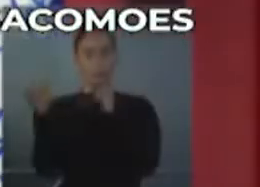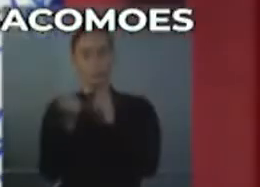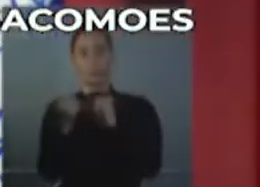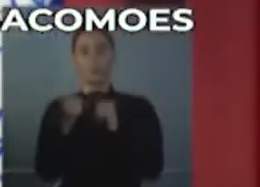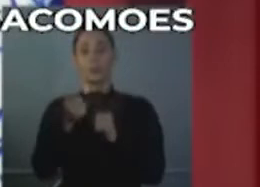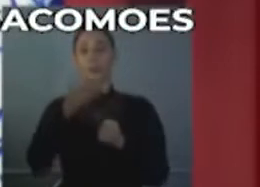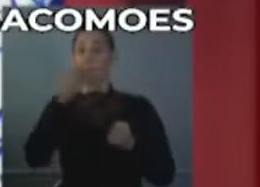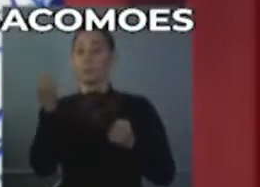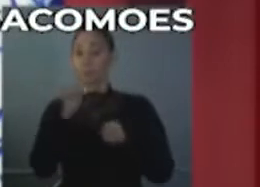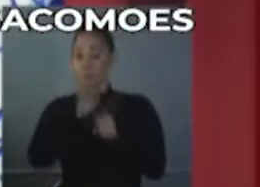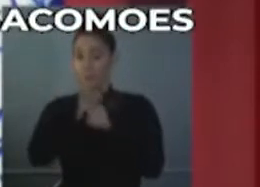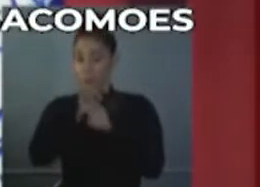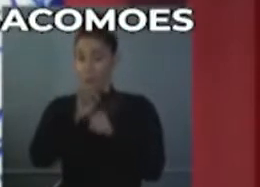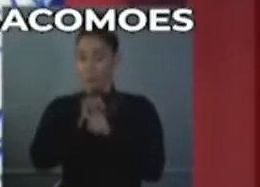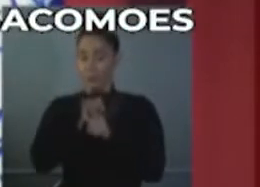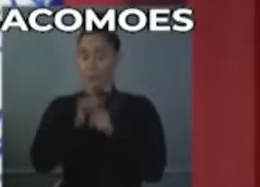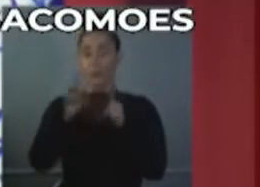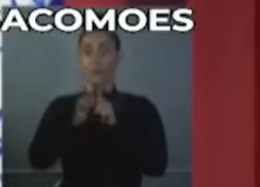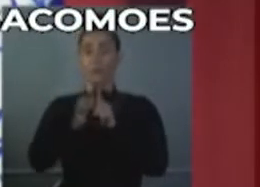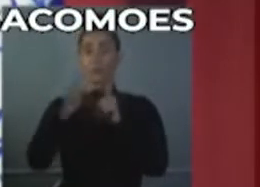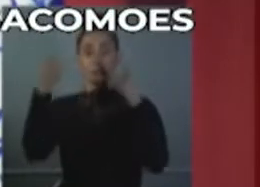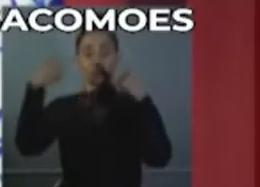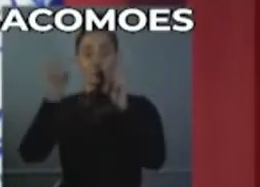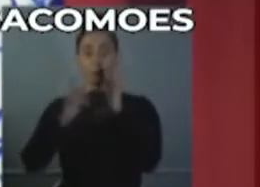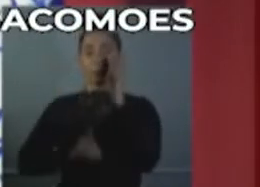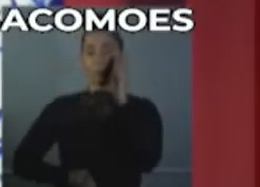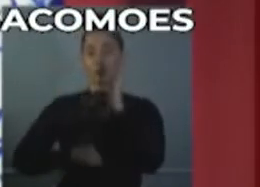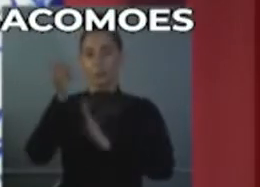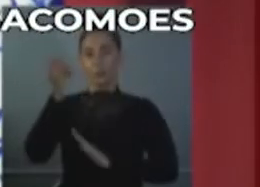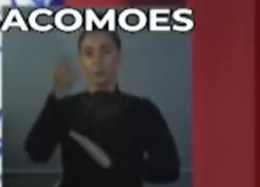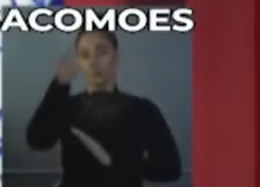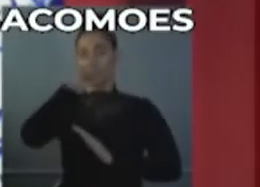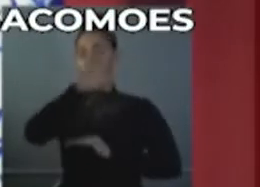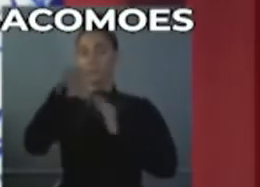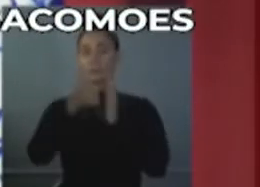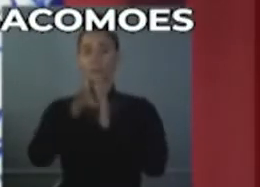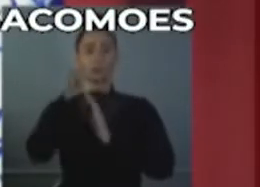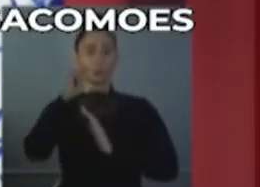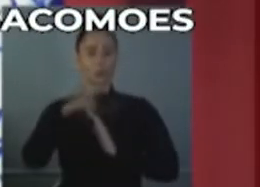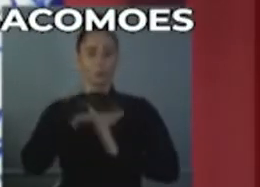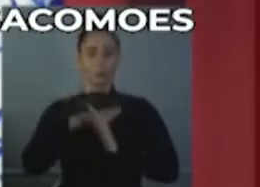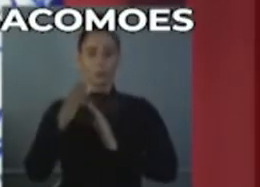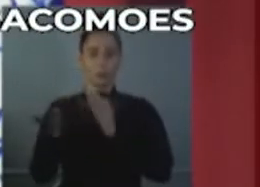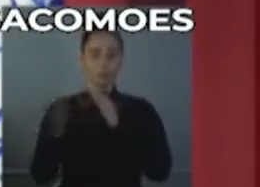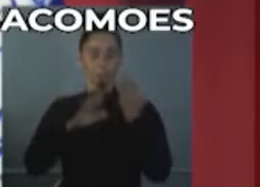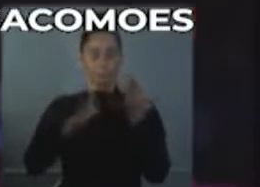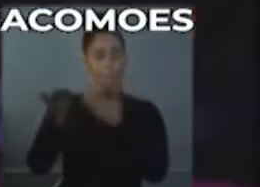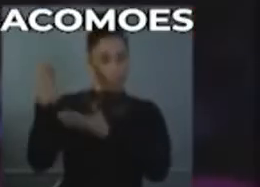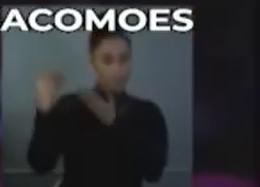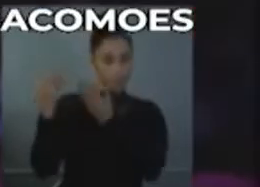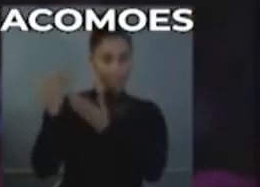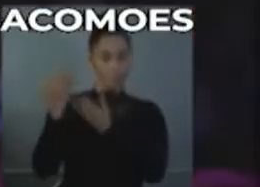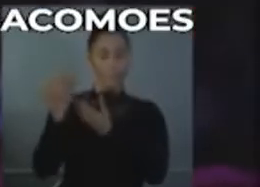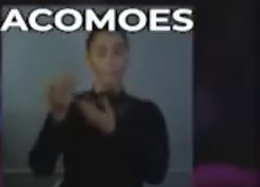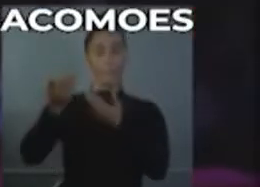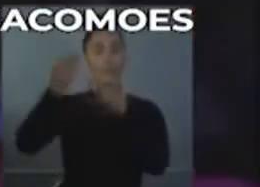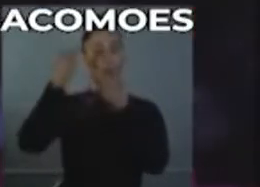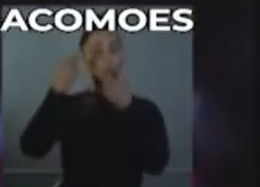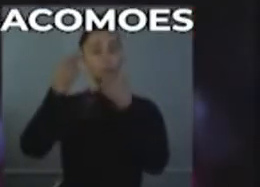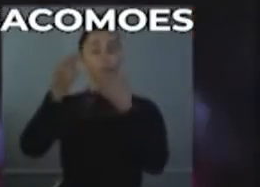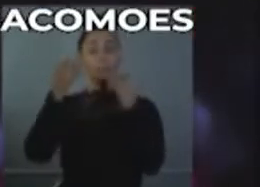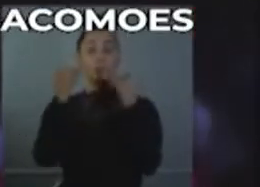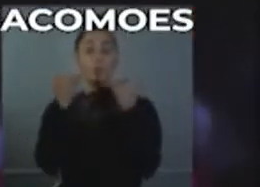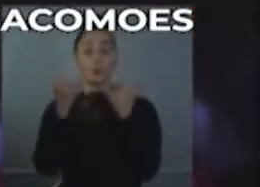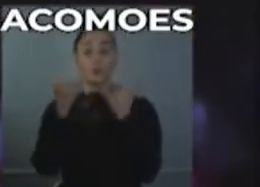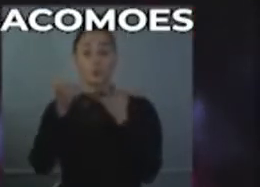defensa de los derechos fundamentales. En honor a su memoria, quisiera que viviéramos este acto